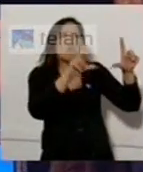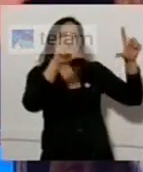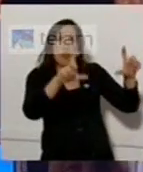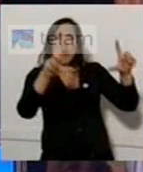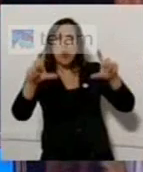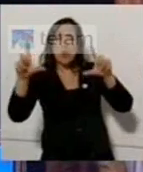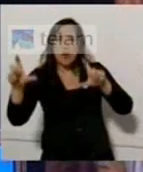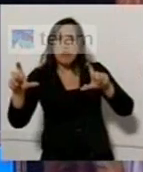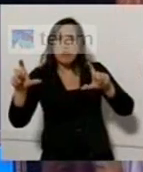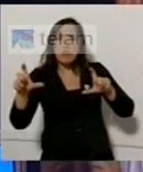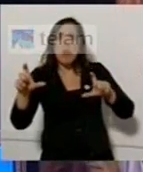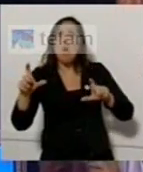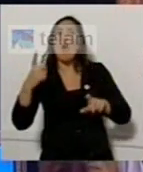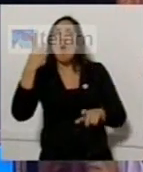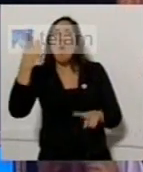Hasta alguien tituló: